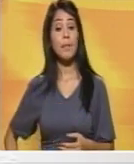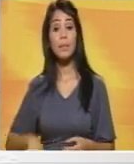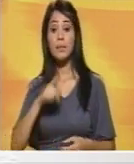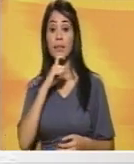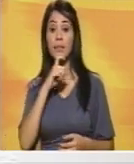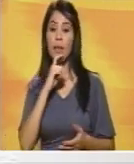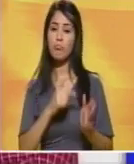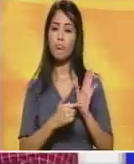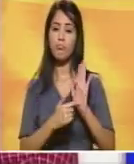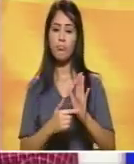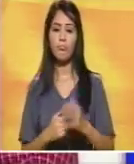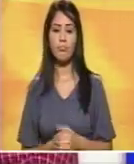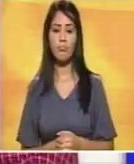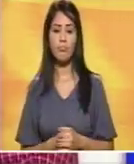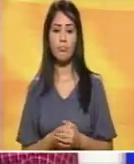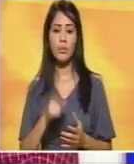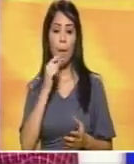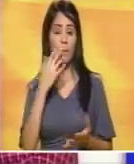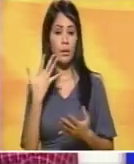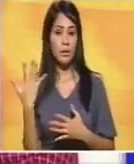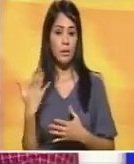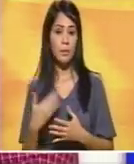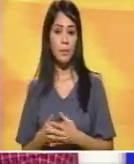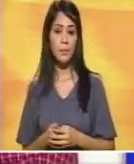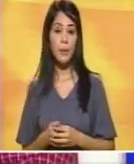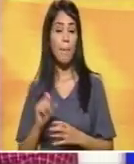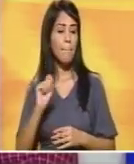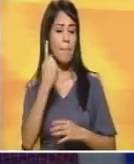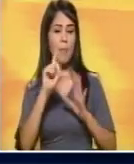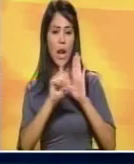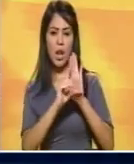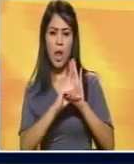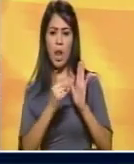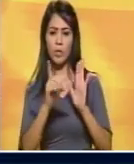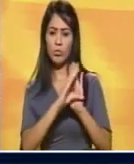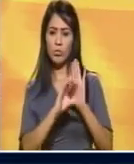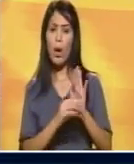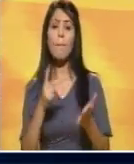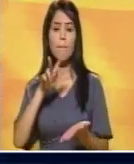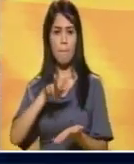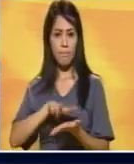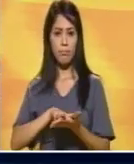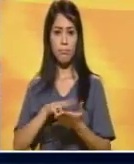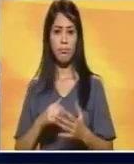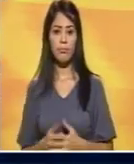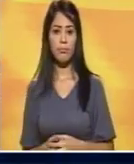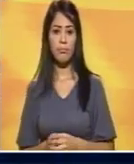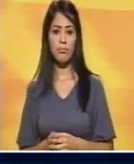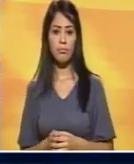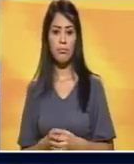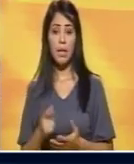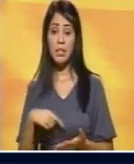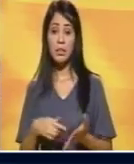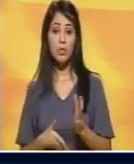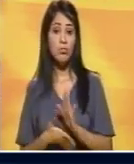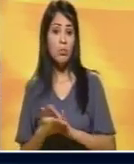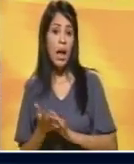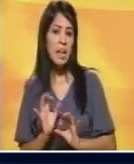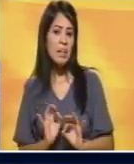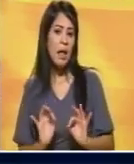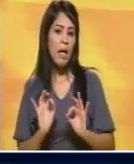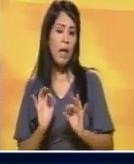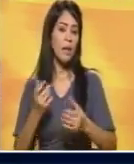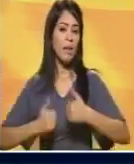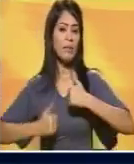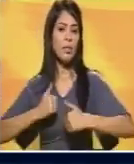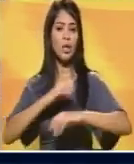Nicolás Maduro. Rivas señaló que será la primera ley constitucional en ser aprobada y aseguró que esta no sacará de carrera a ningún candidato